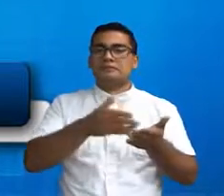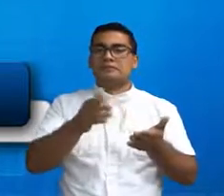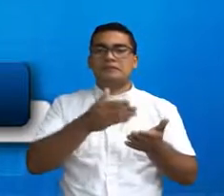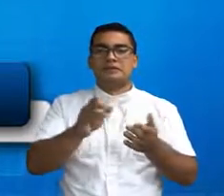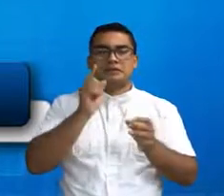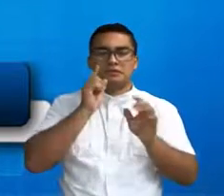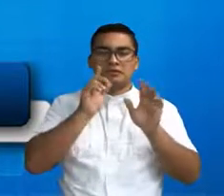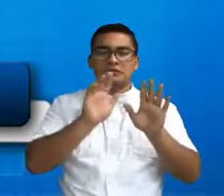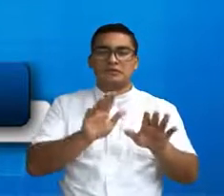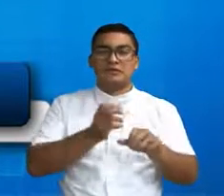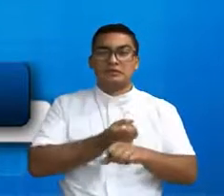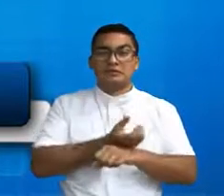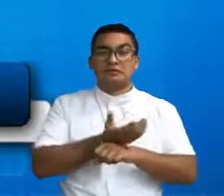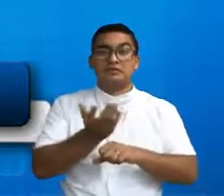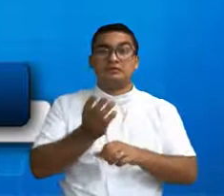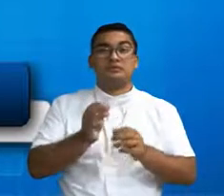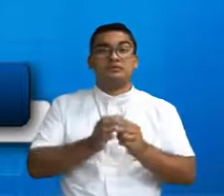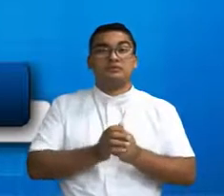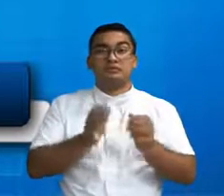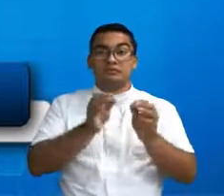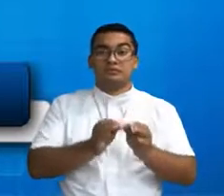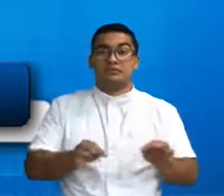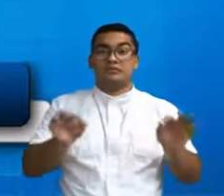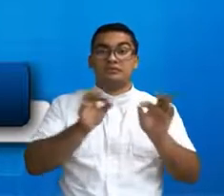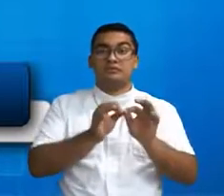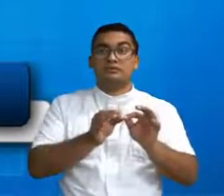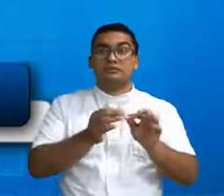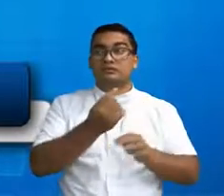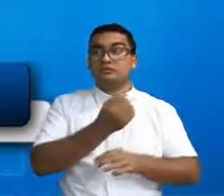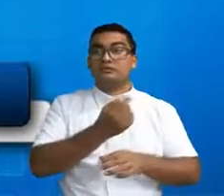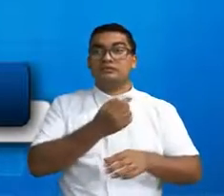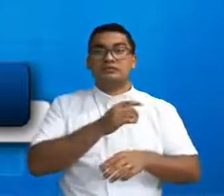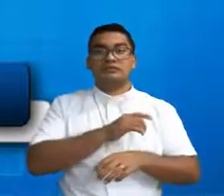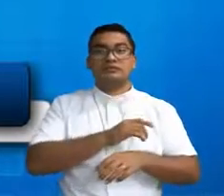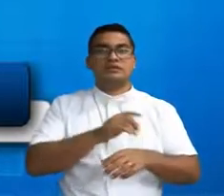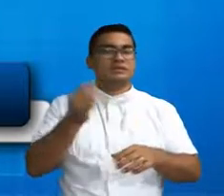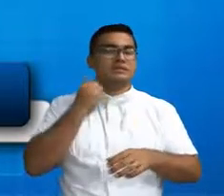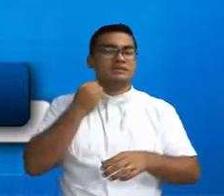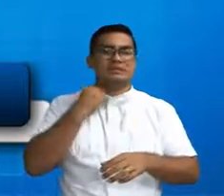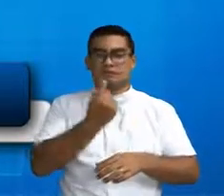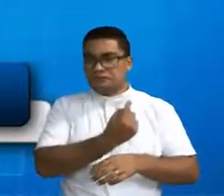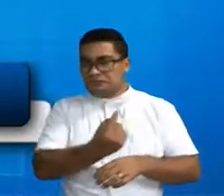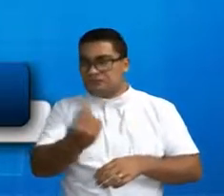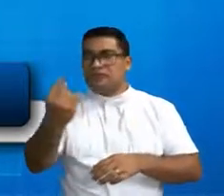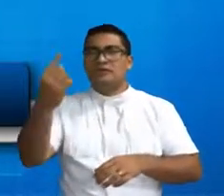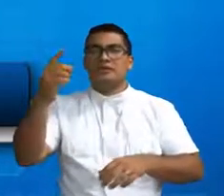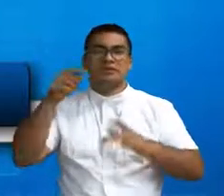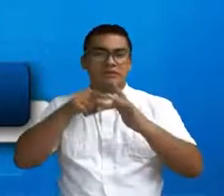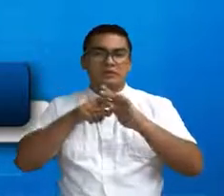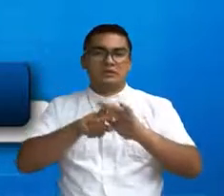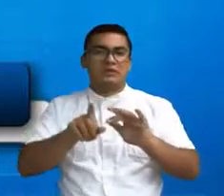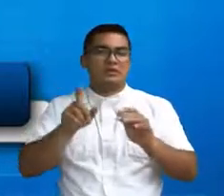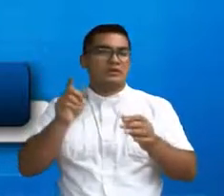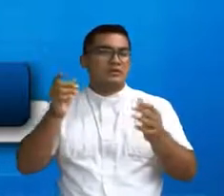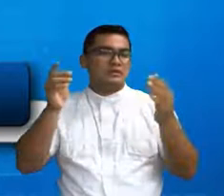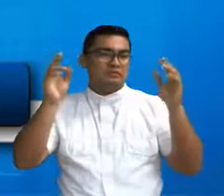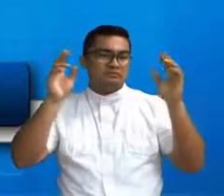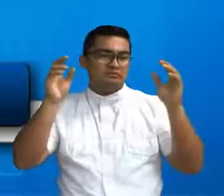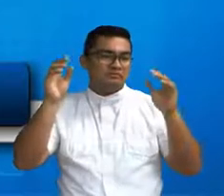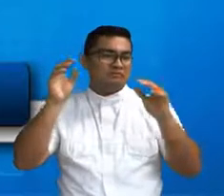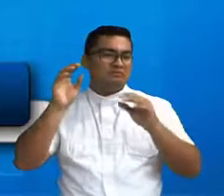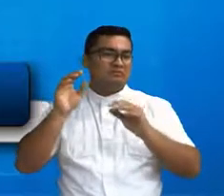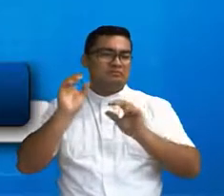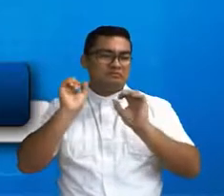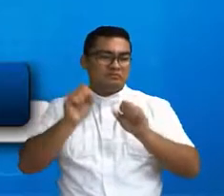sencillas. Uno, acudir a la ayuda profesional. La ayuda profesional aquí es la que le va a brindar la alternativa de solución